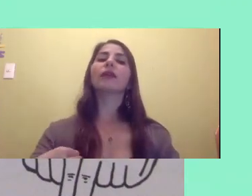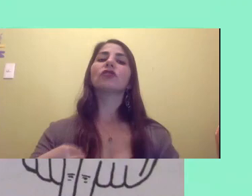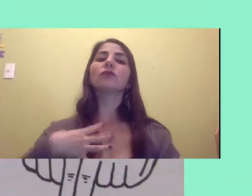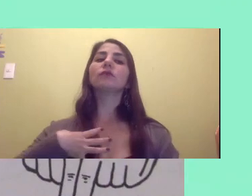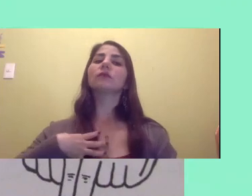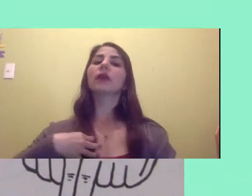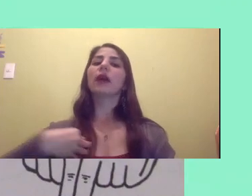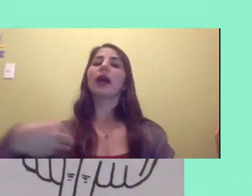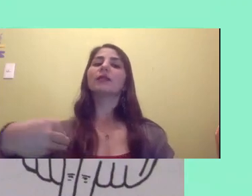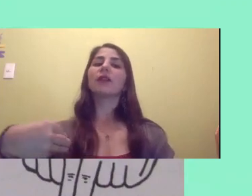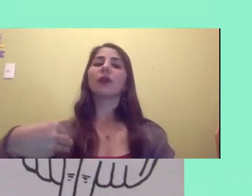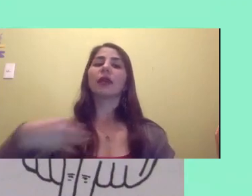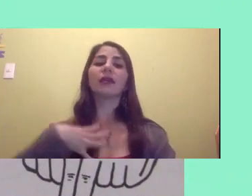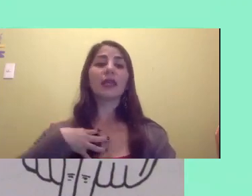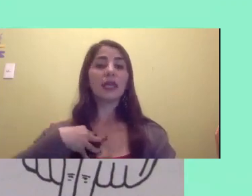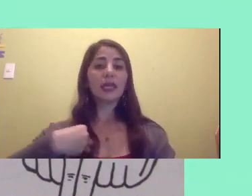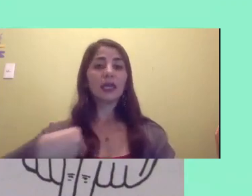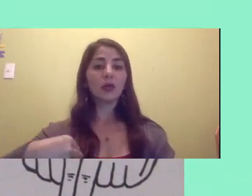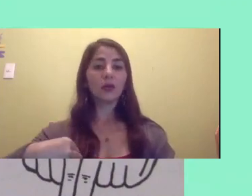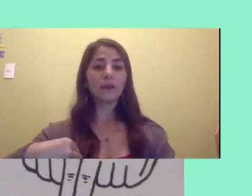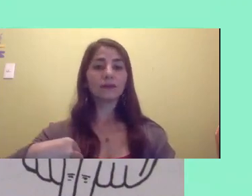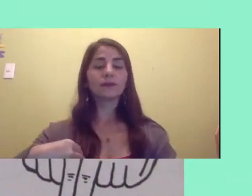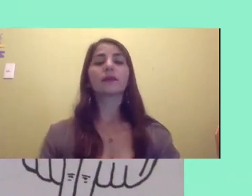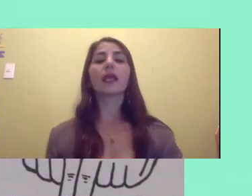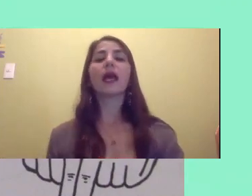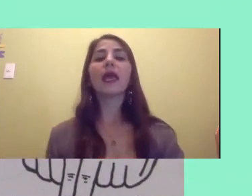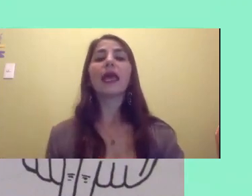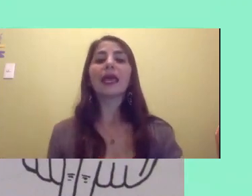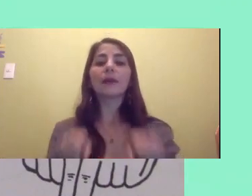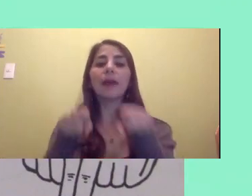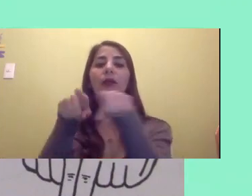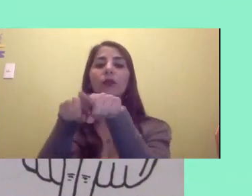saco del pecho hacia afuera. Hijo,